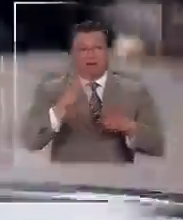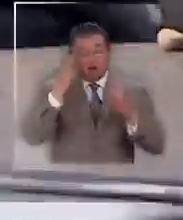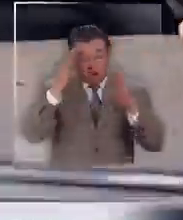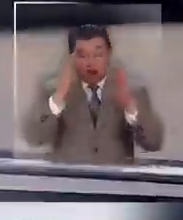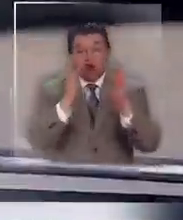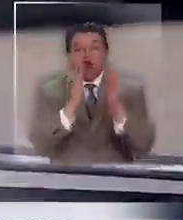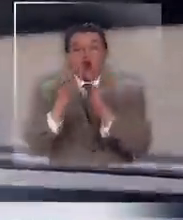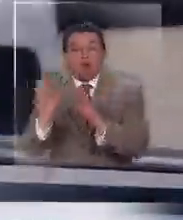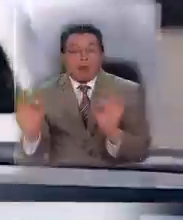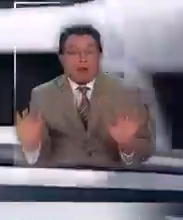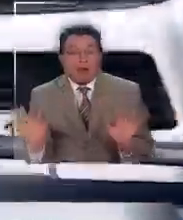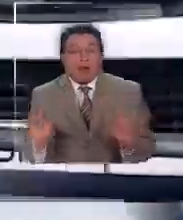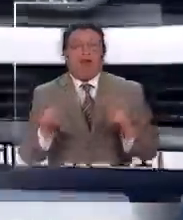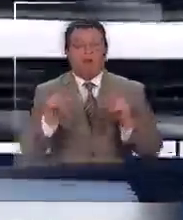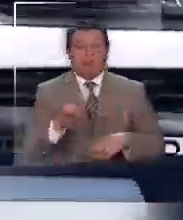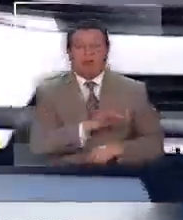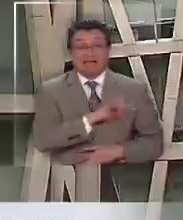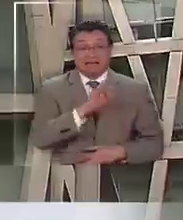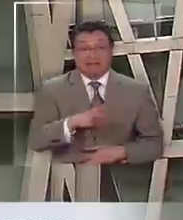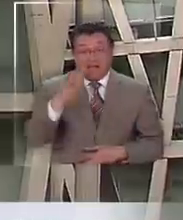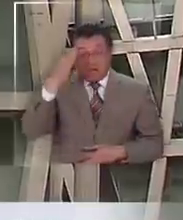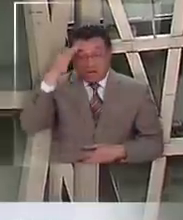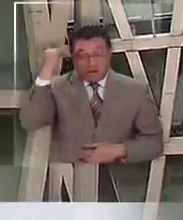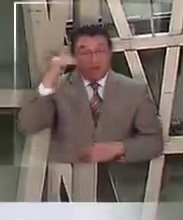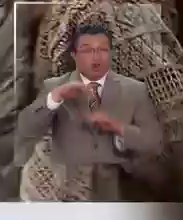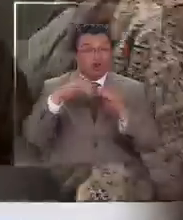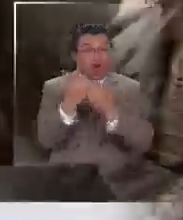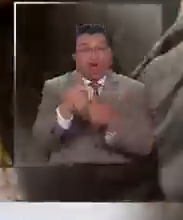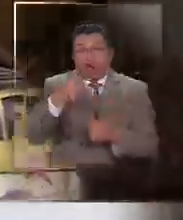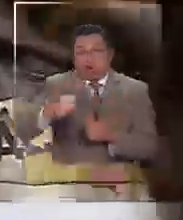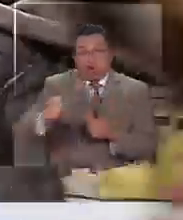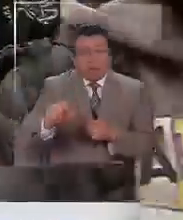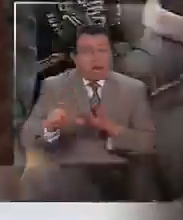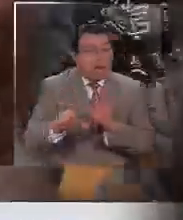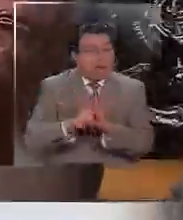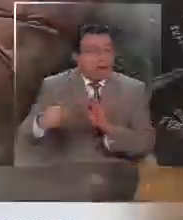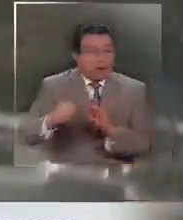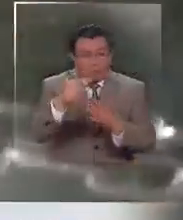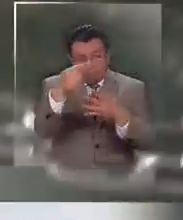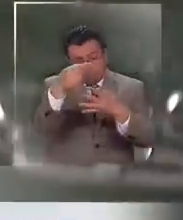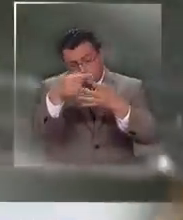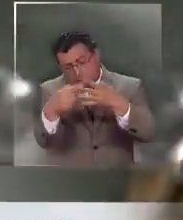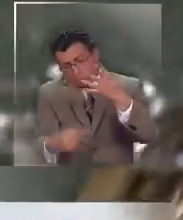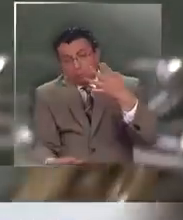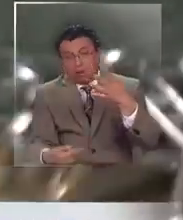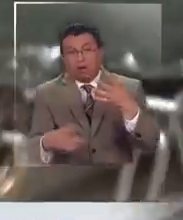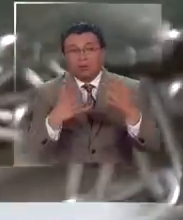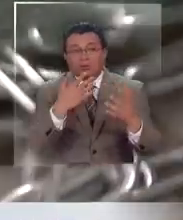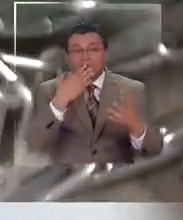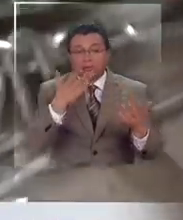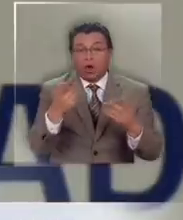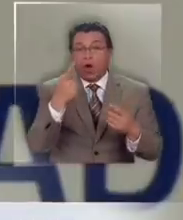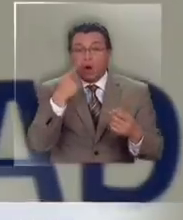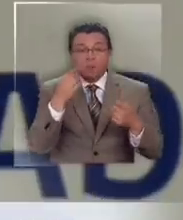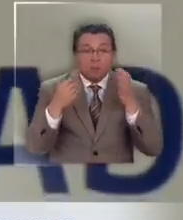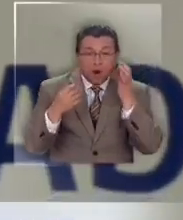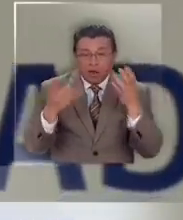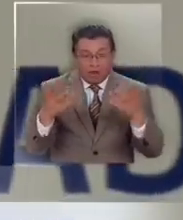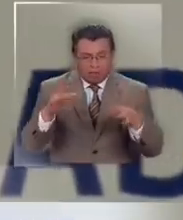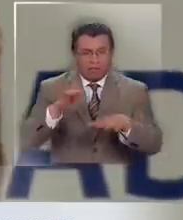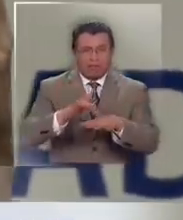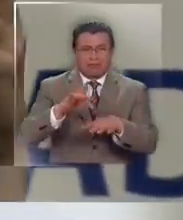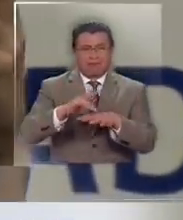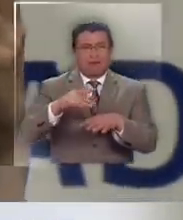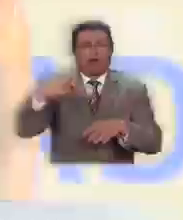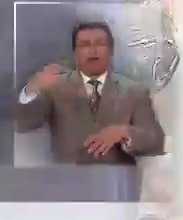común. Pero resulta que en Chile tenemos tan internalizado que todo es infracción en este momento, todo es infracción, sobre todo si se trata de una relación hombre-mujer, que eso pasó a